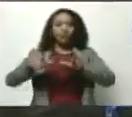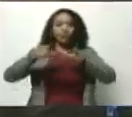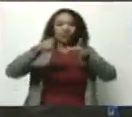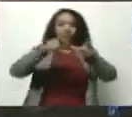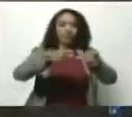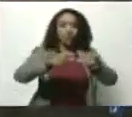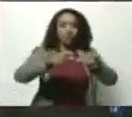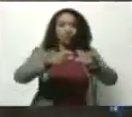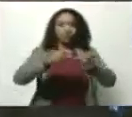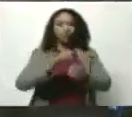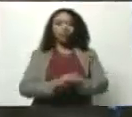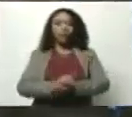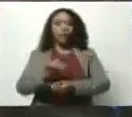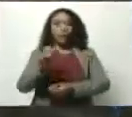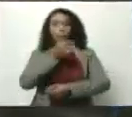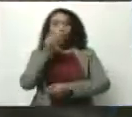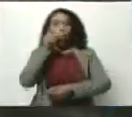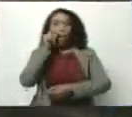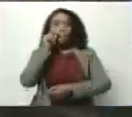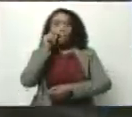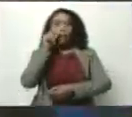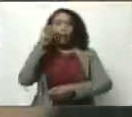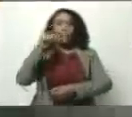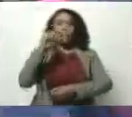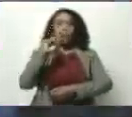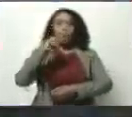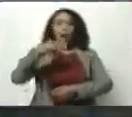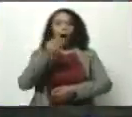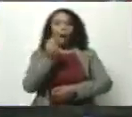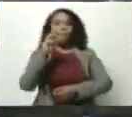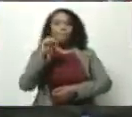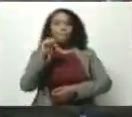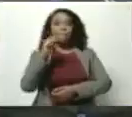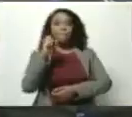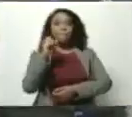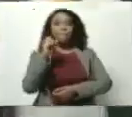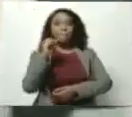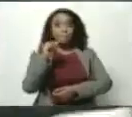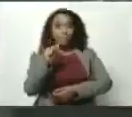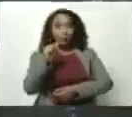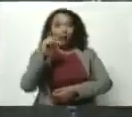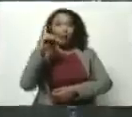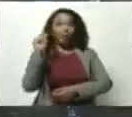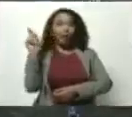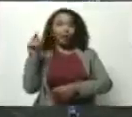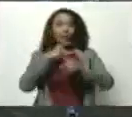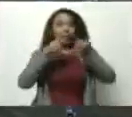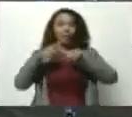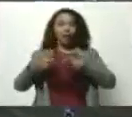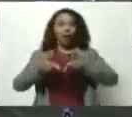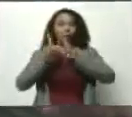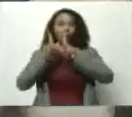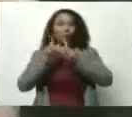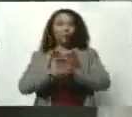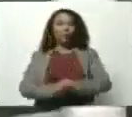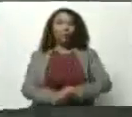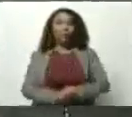a su excelencia mohammad barkindo por parte de las distintas autoridades